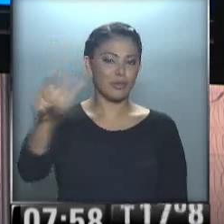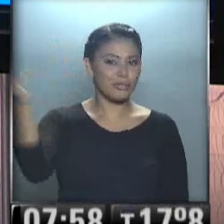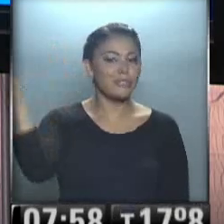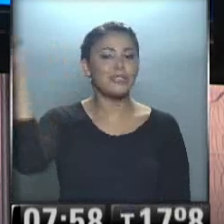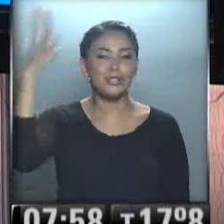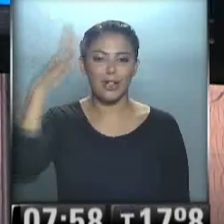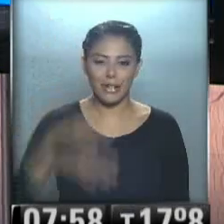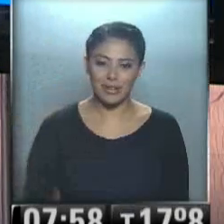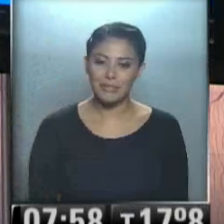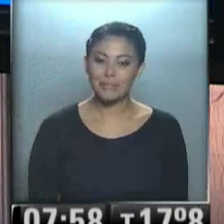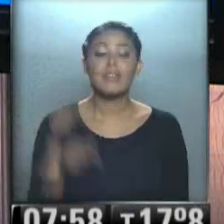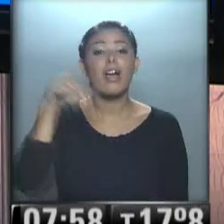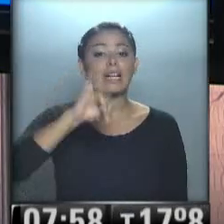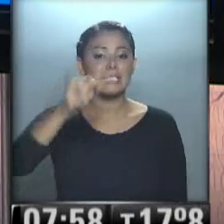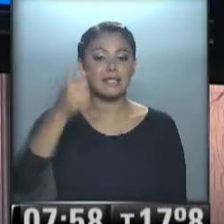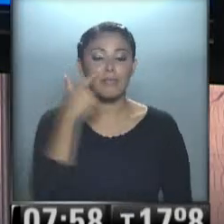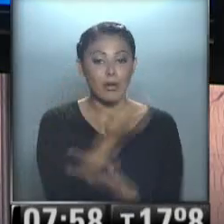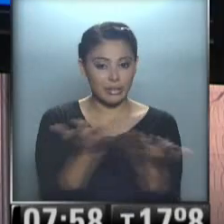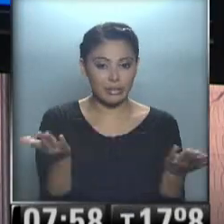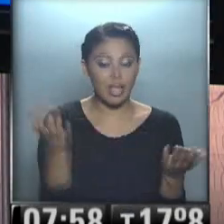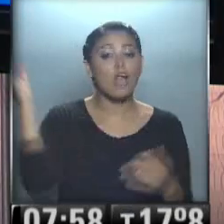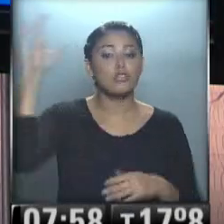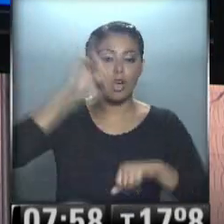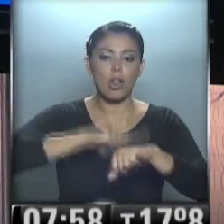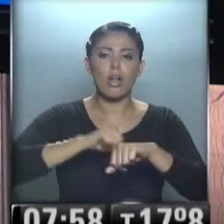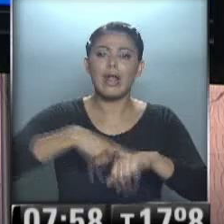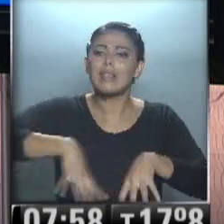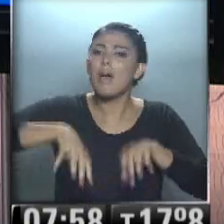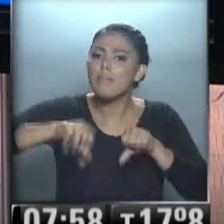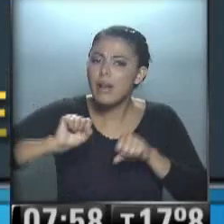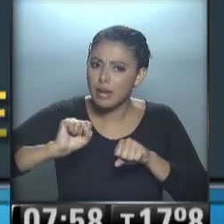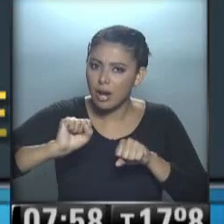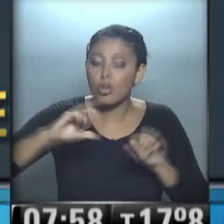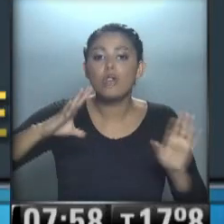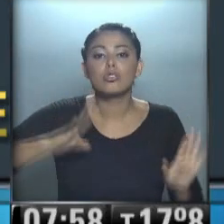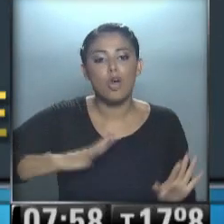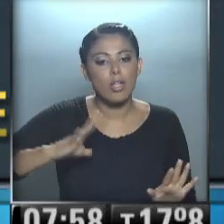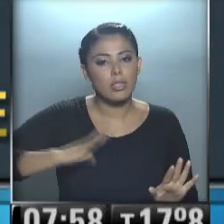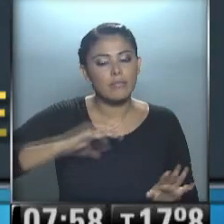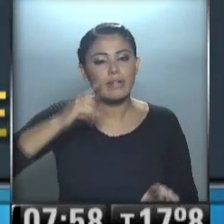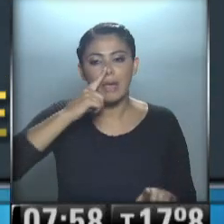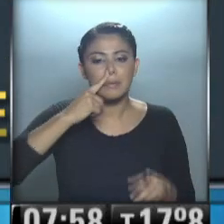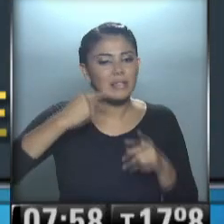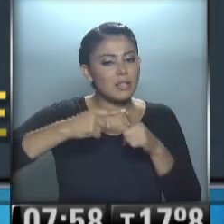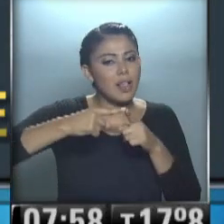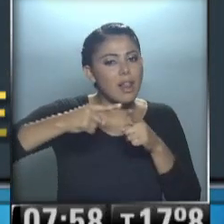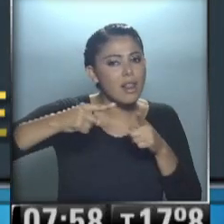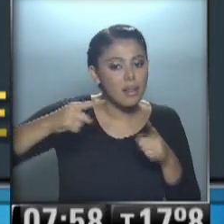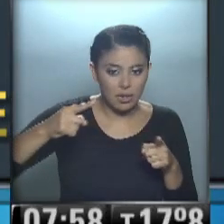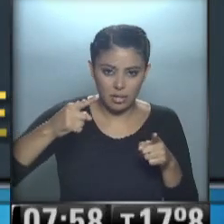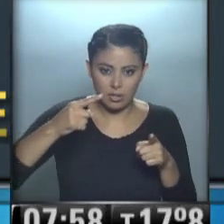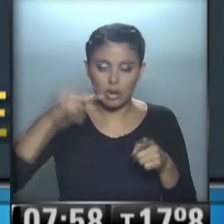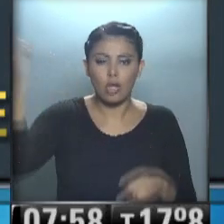lo encontré. Aquí está, queridos amigos, el sol sale cada día más temprano, todavía se están alargando los minutos